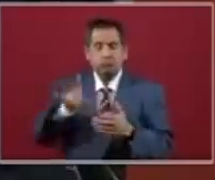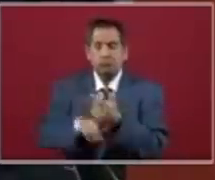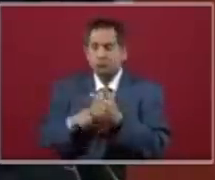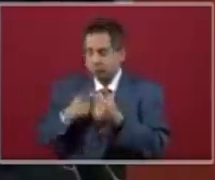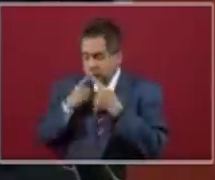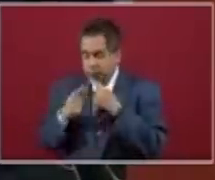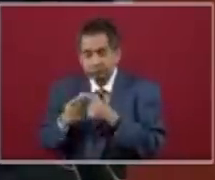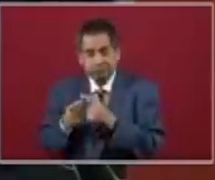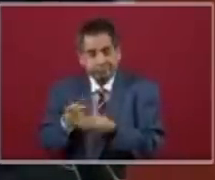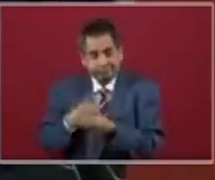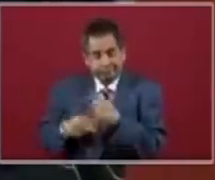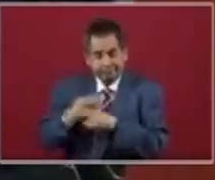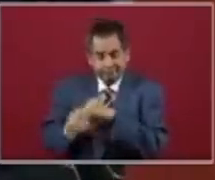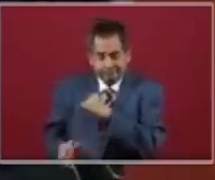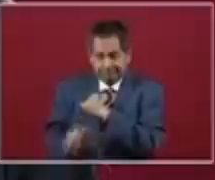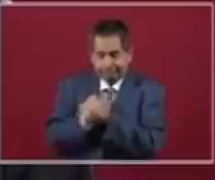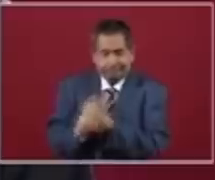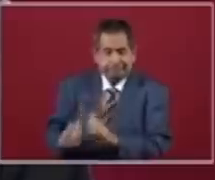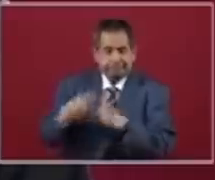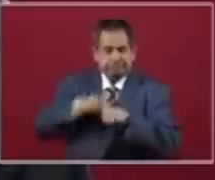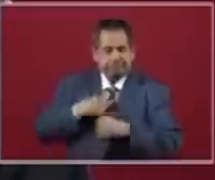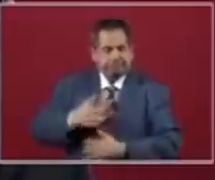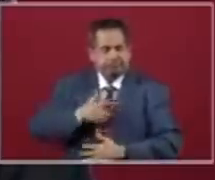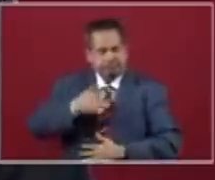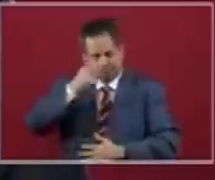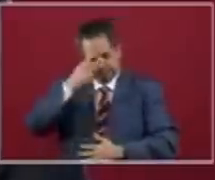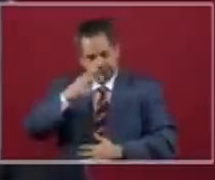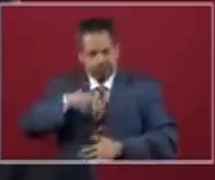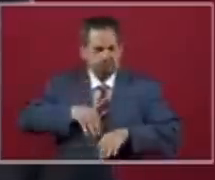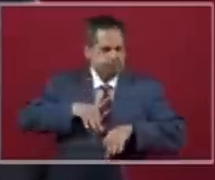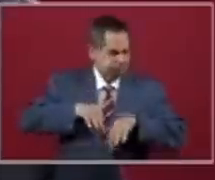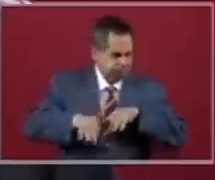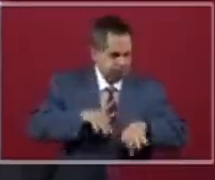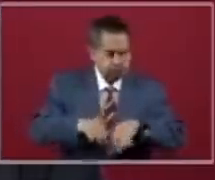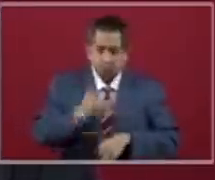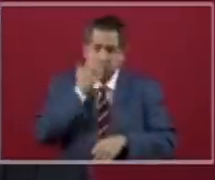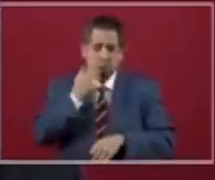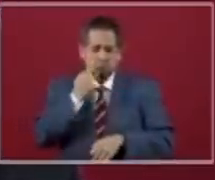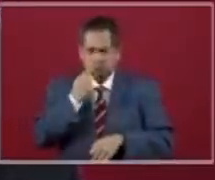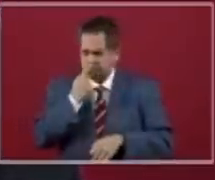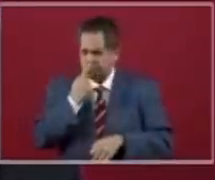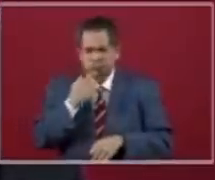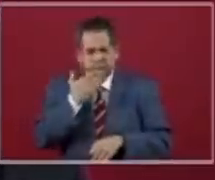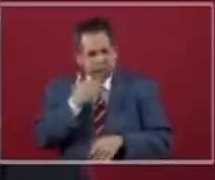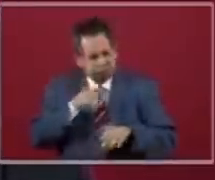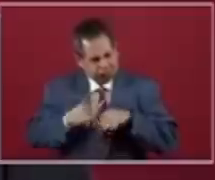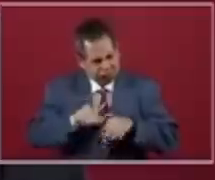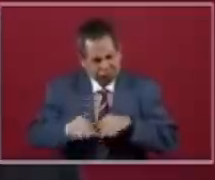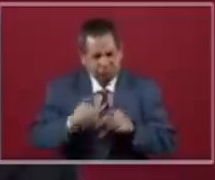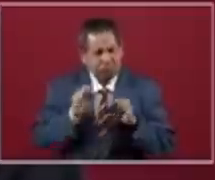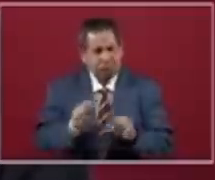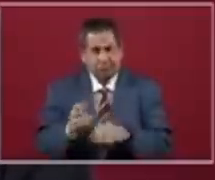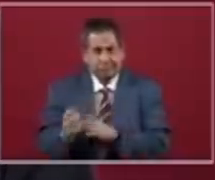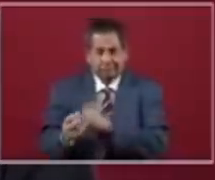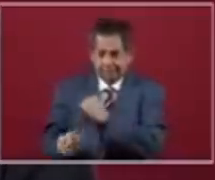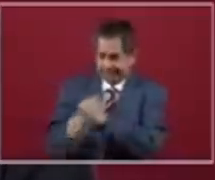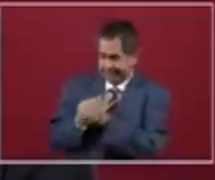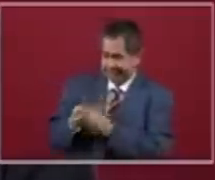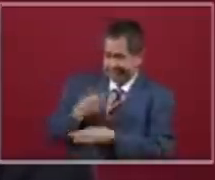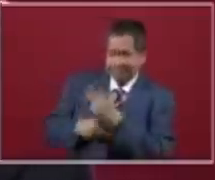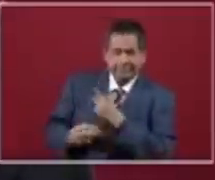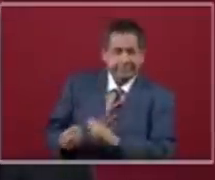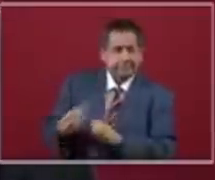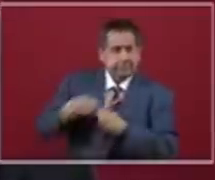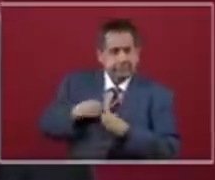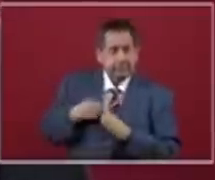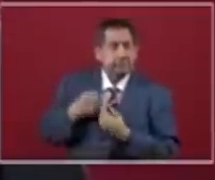dimana la vocación del mexicano por el trabajo, por ejemplo. Sí. De eso dimana. Y